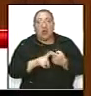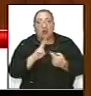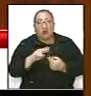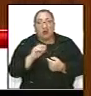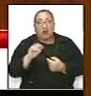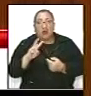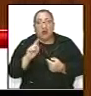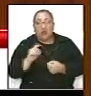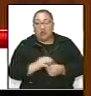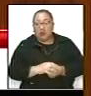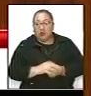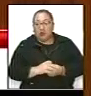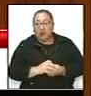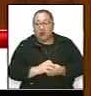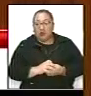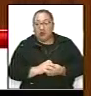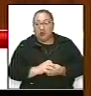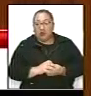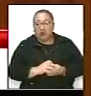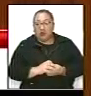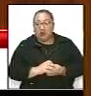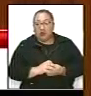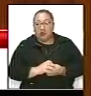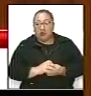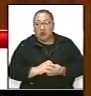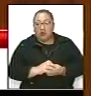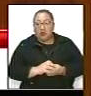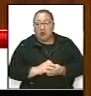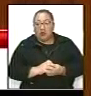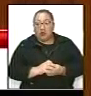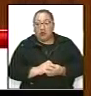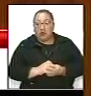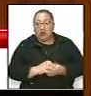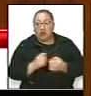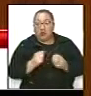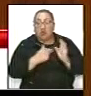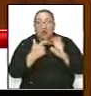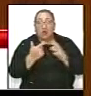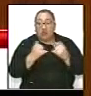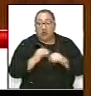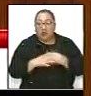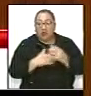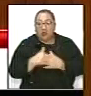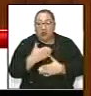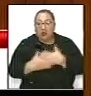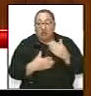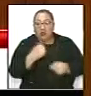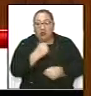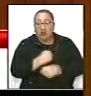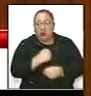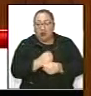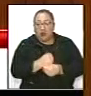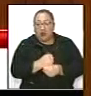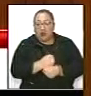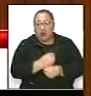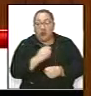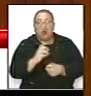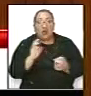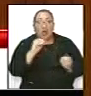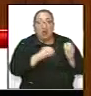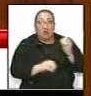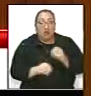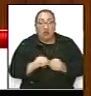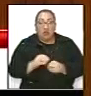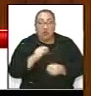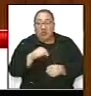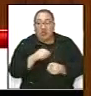2012 al 2021, ahora corresponde desarrollar en este séptimo informe los avances y desafíos de la